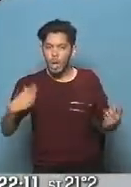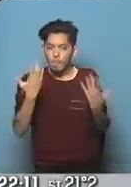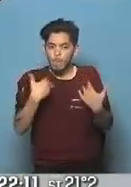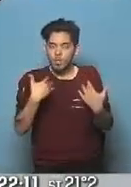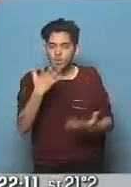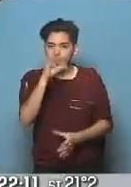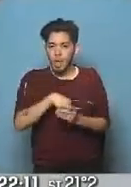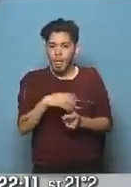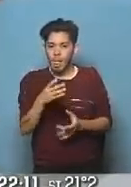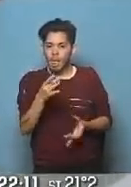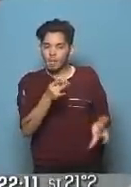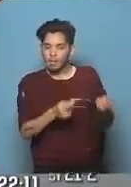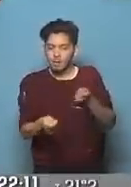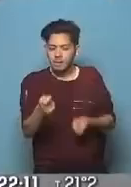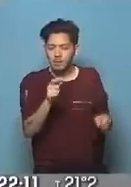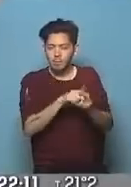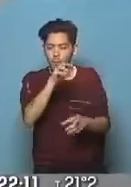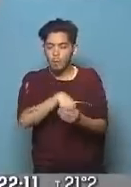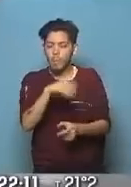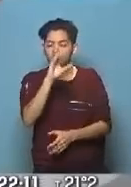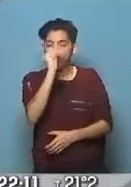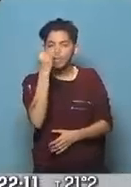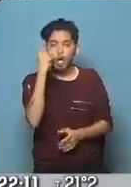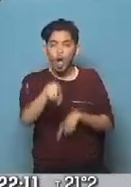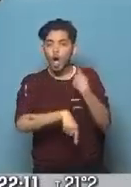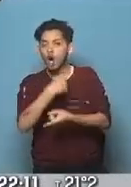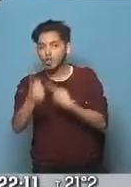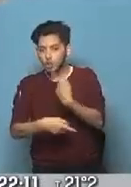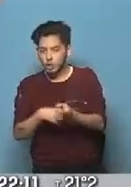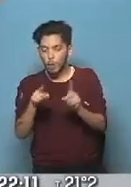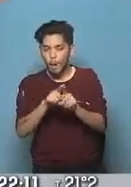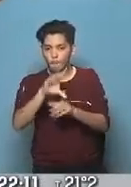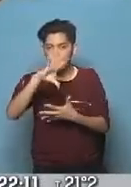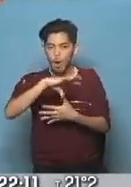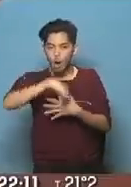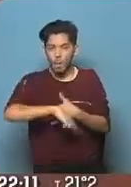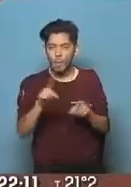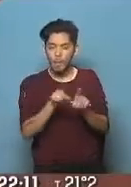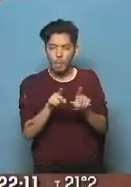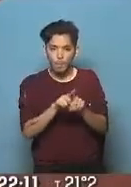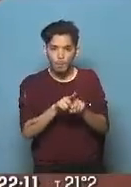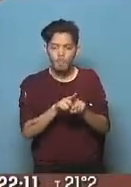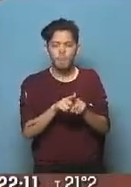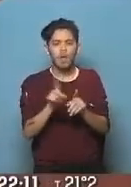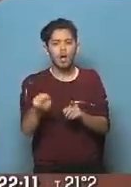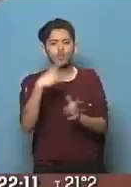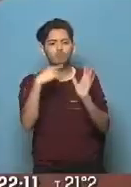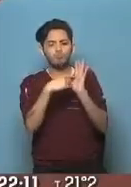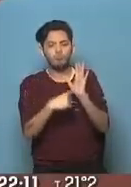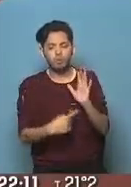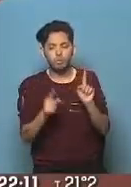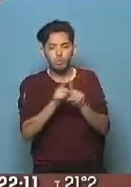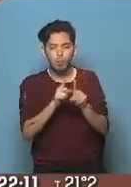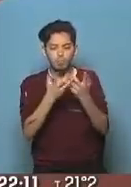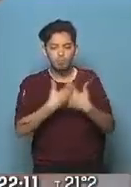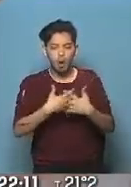Brasil, pero que también se proyectan sobre otros países de América Latina. Raúl. Hay algunos puntos del programa de Bolsonaro